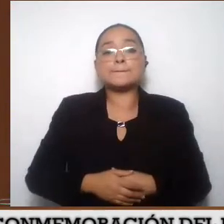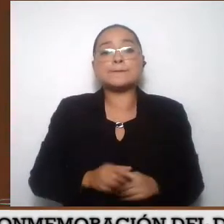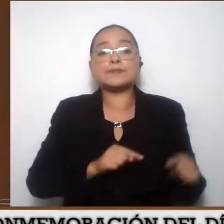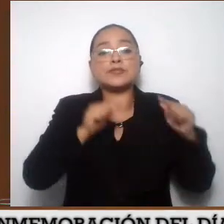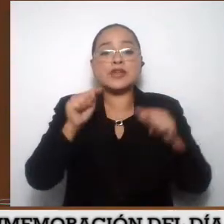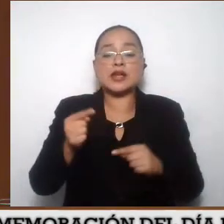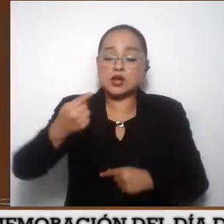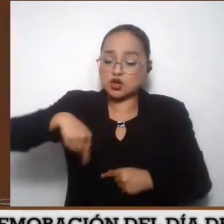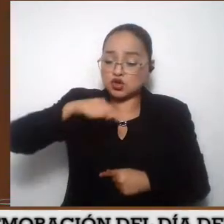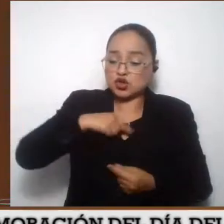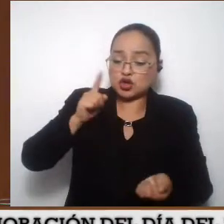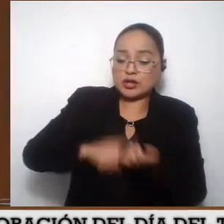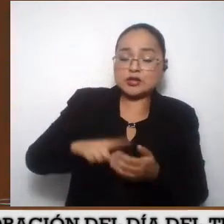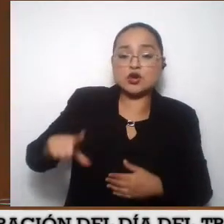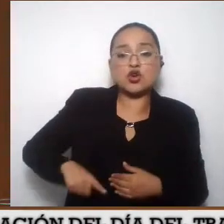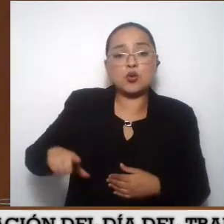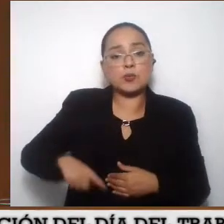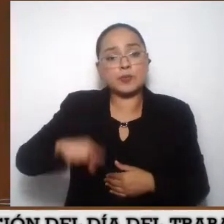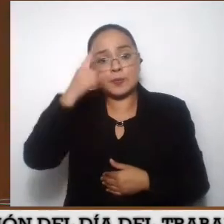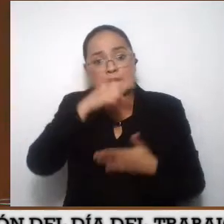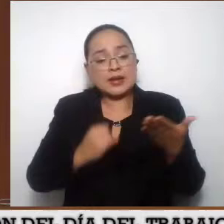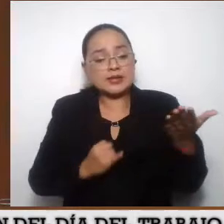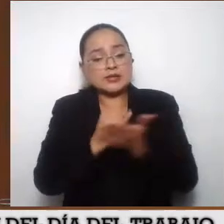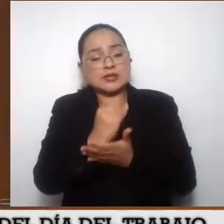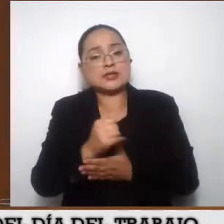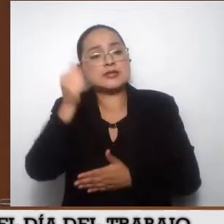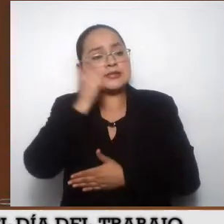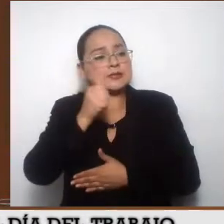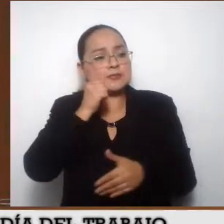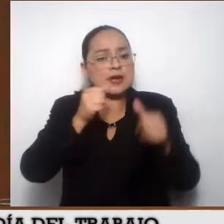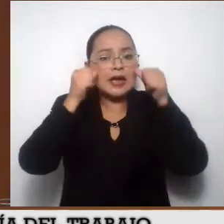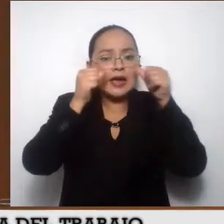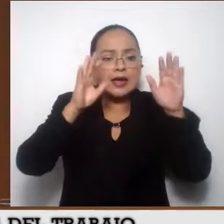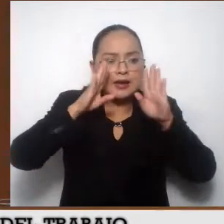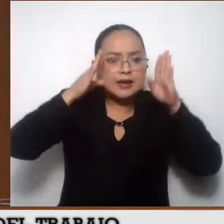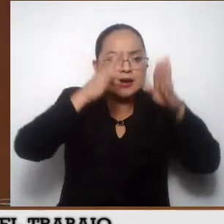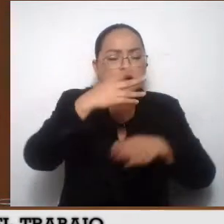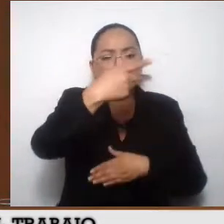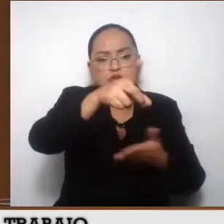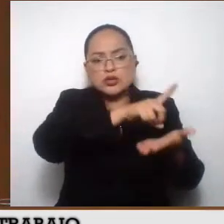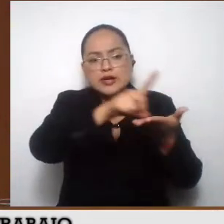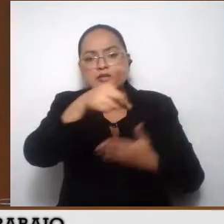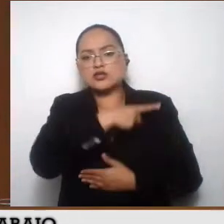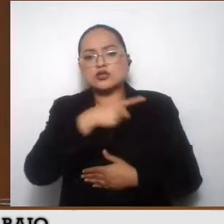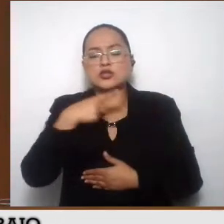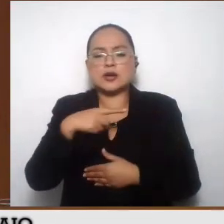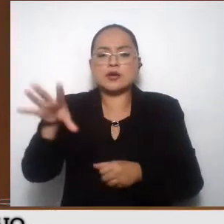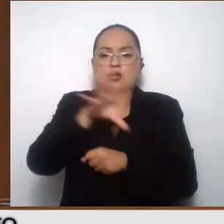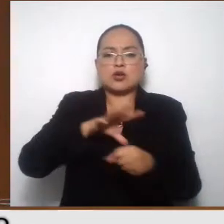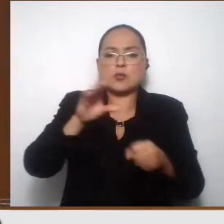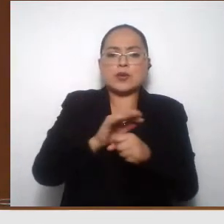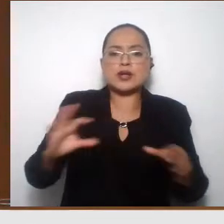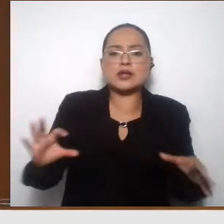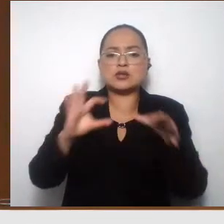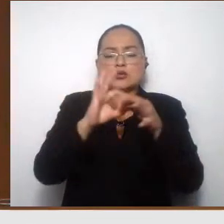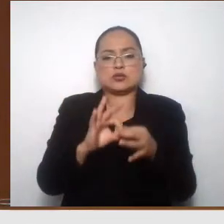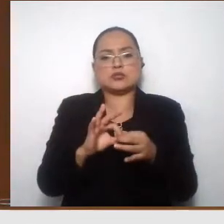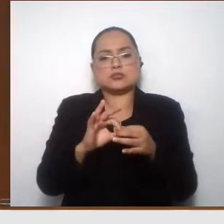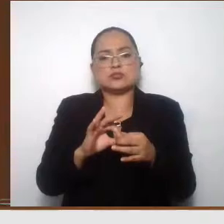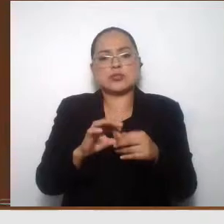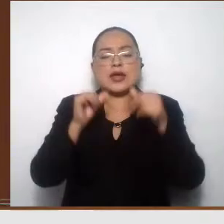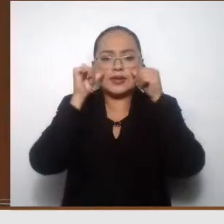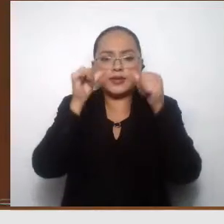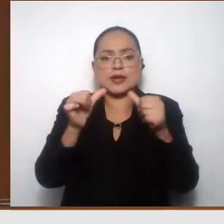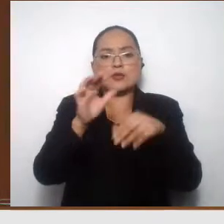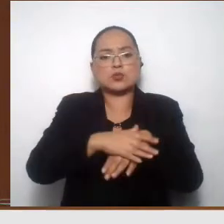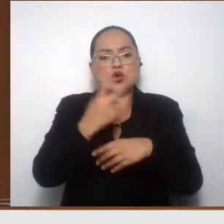espacio de toma de decisiones siempre velemos porque sus derechos e intereses. Para eso, la